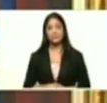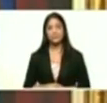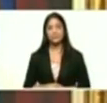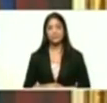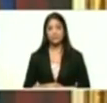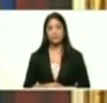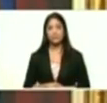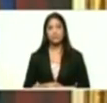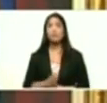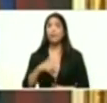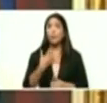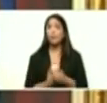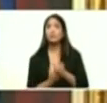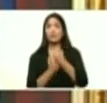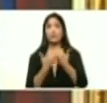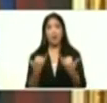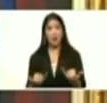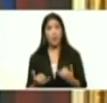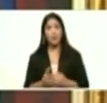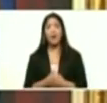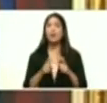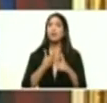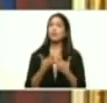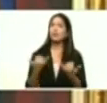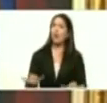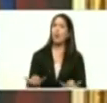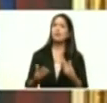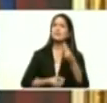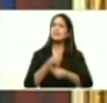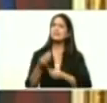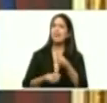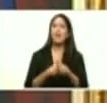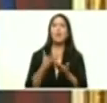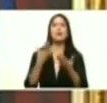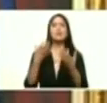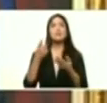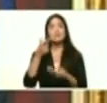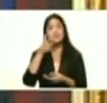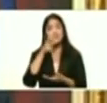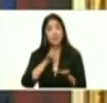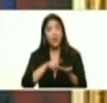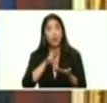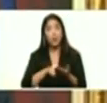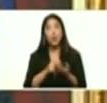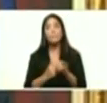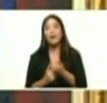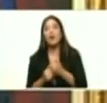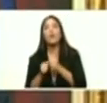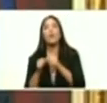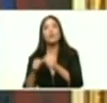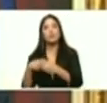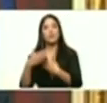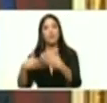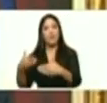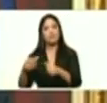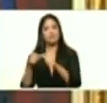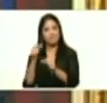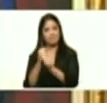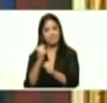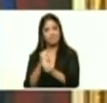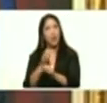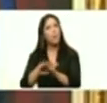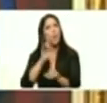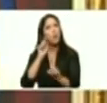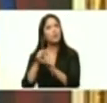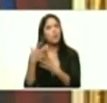que no pueden sostener ahora. Y entonces ahora crearon mecanismos de seguro y reaseguro para mantenerlo. Pues el